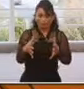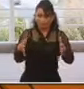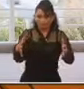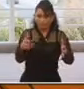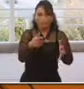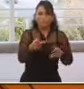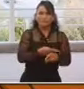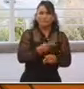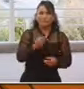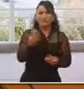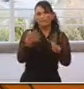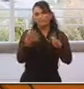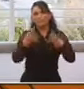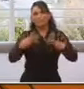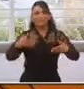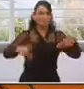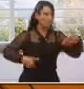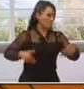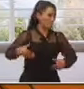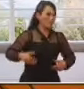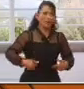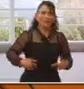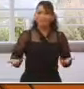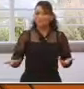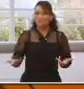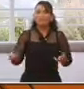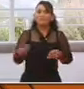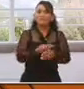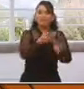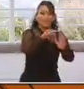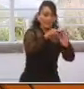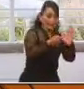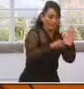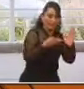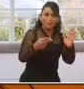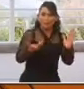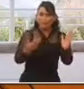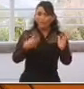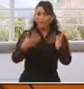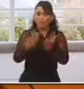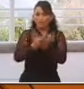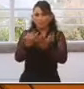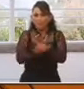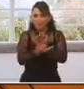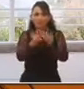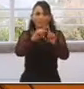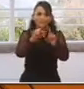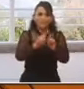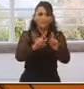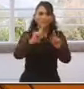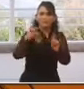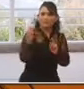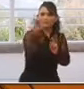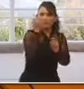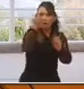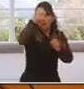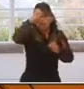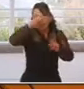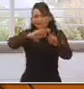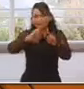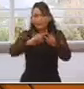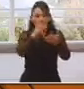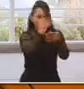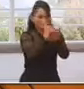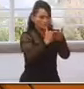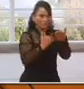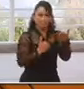y en muchísimos casos no se encuentran encuadradas a la normatividad aplicable, proyectos y especificaciones técnicas, yendo en contra de lo que